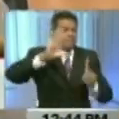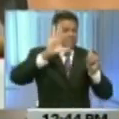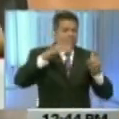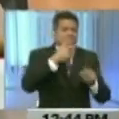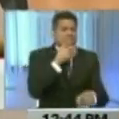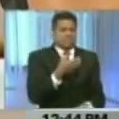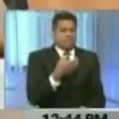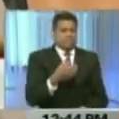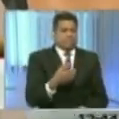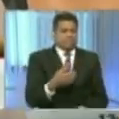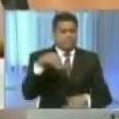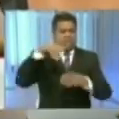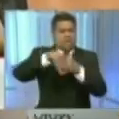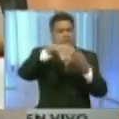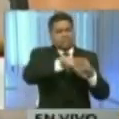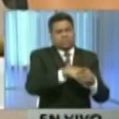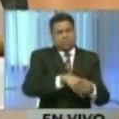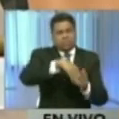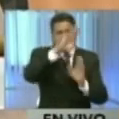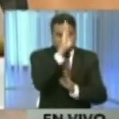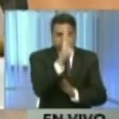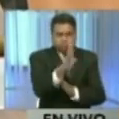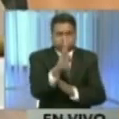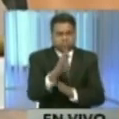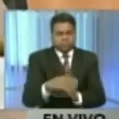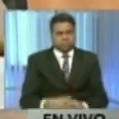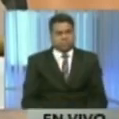diciembre, dirigida a la presidenta de un poder